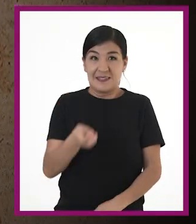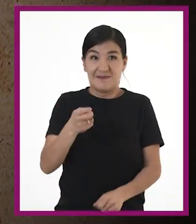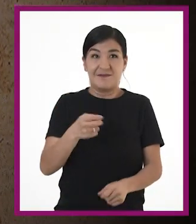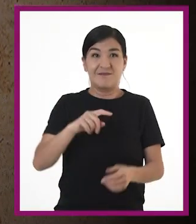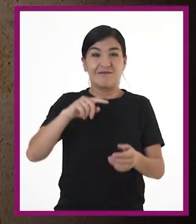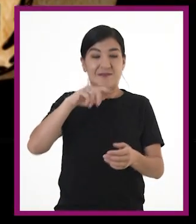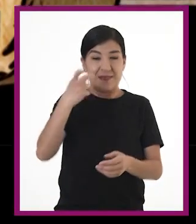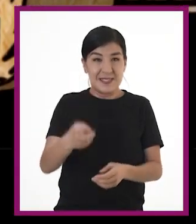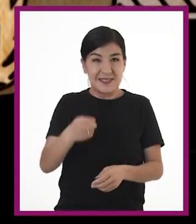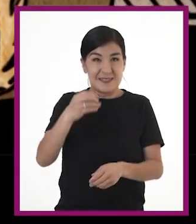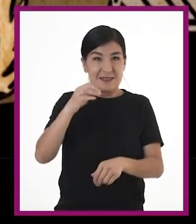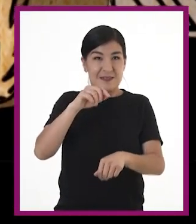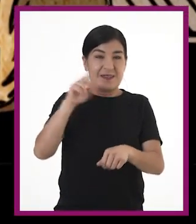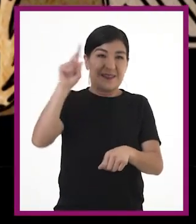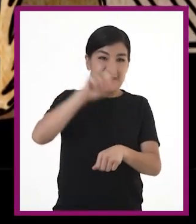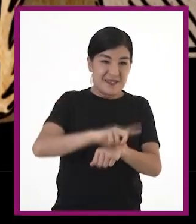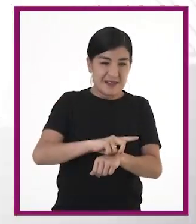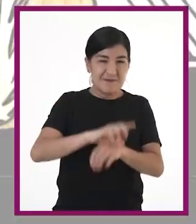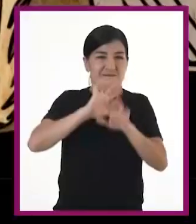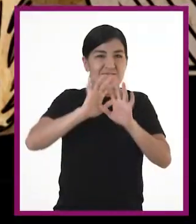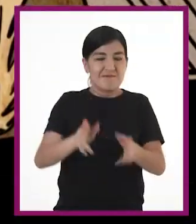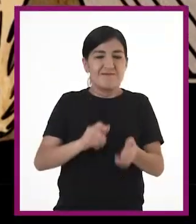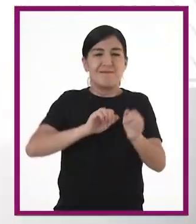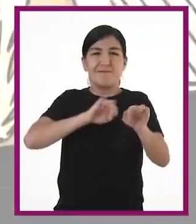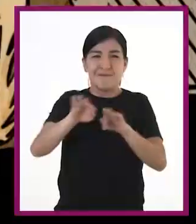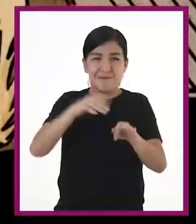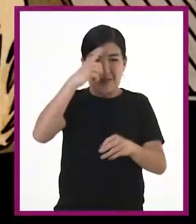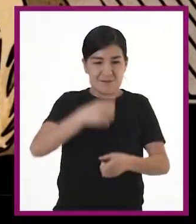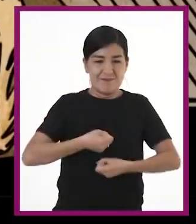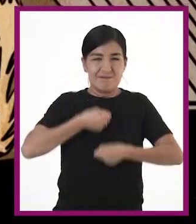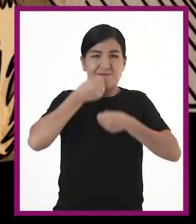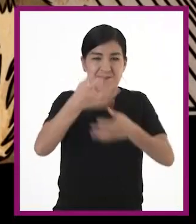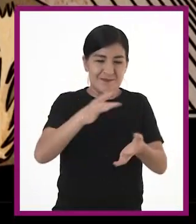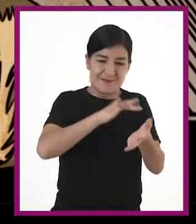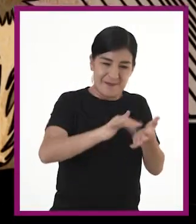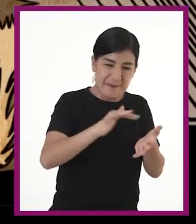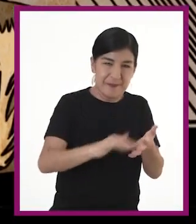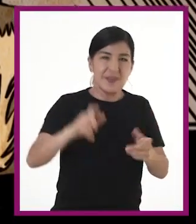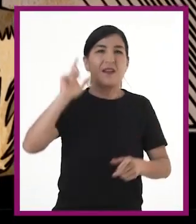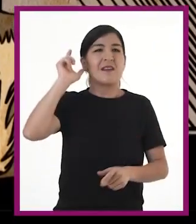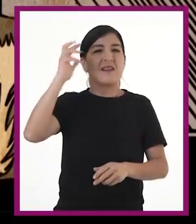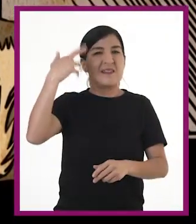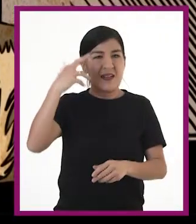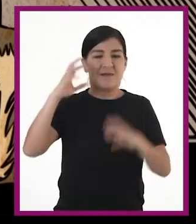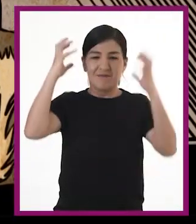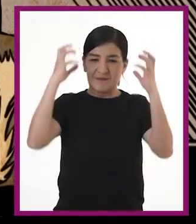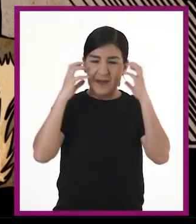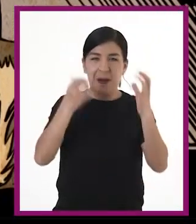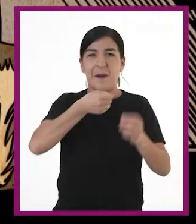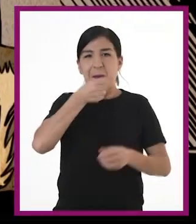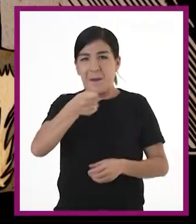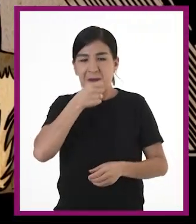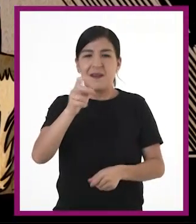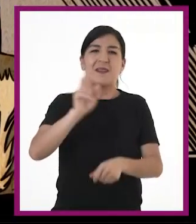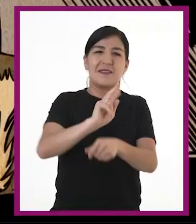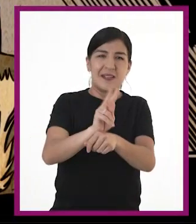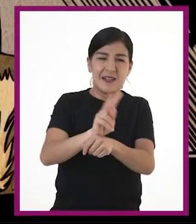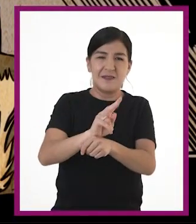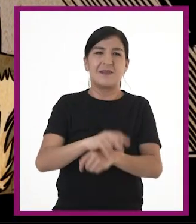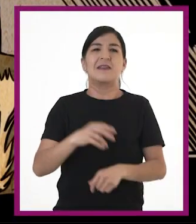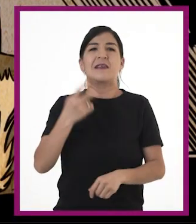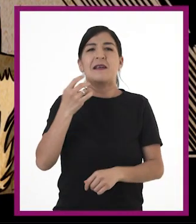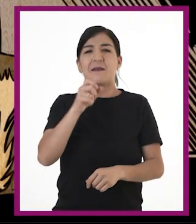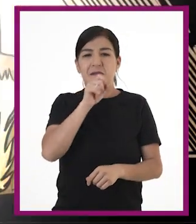A partir de aquel momento, ha sido narrador, dramaturgo, guionista de radio, cine y televisión,